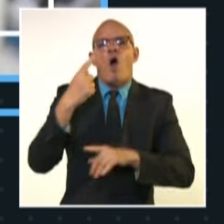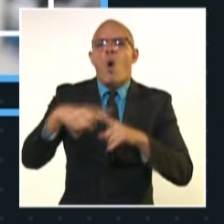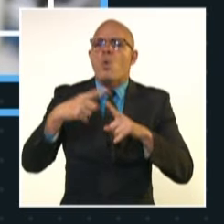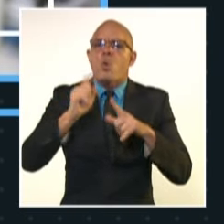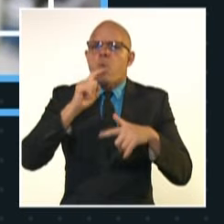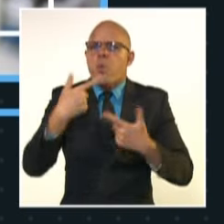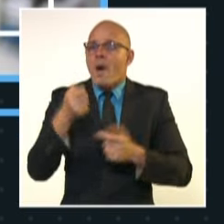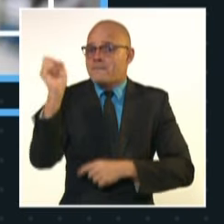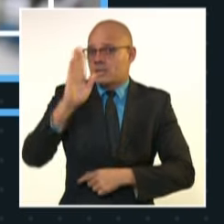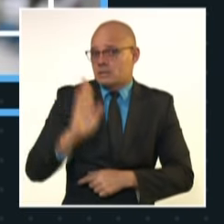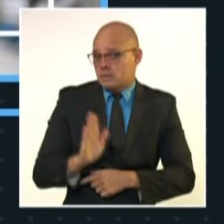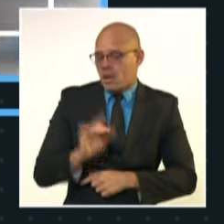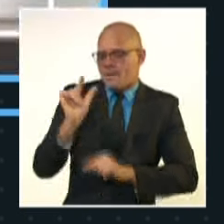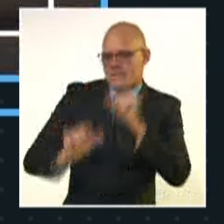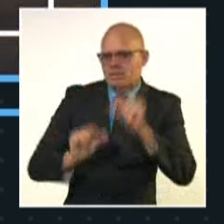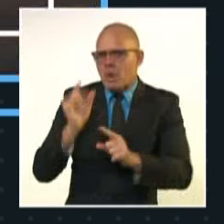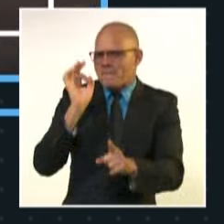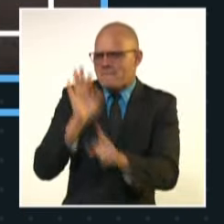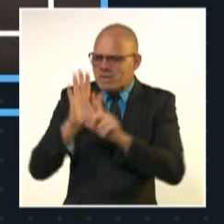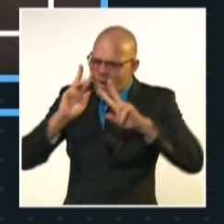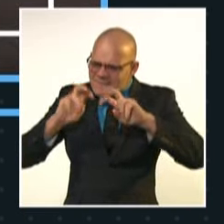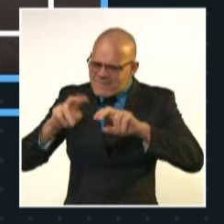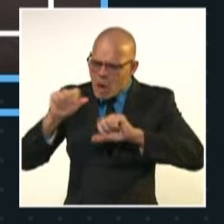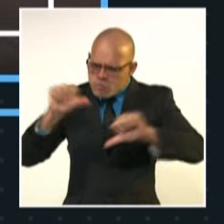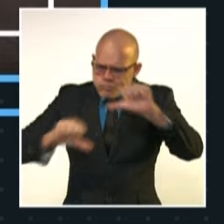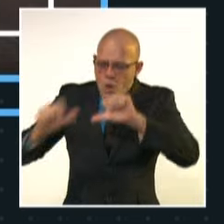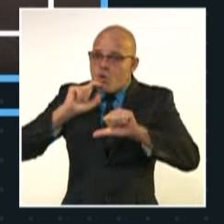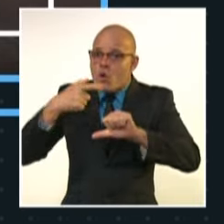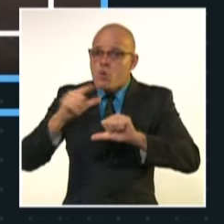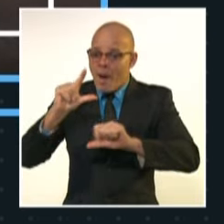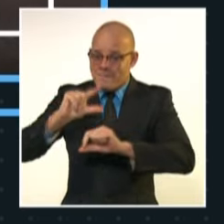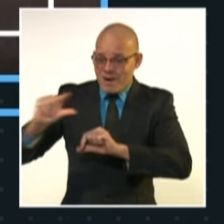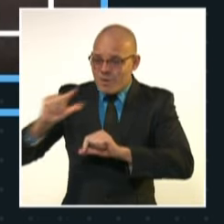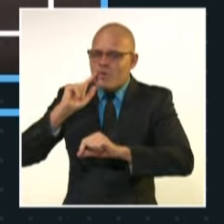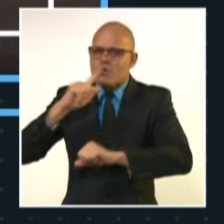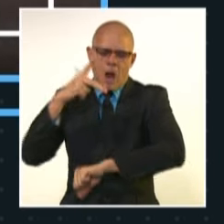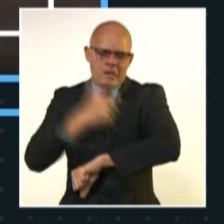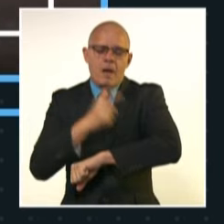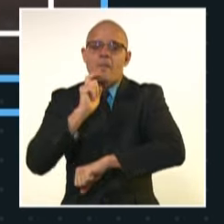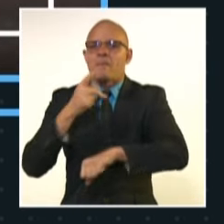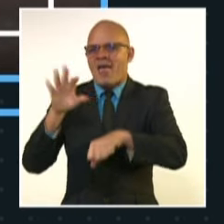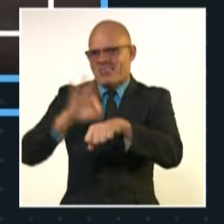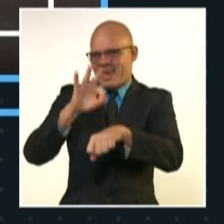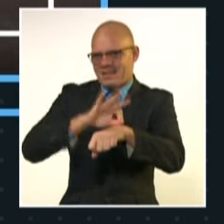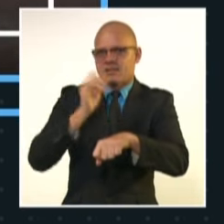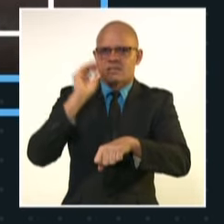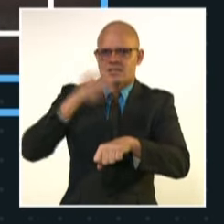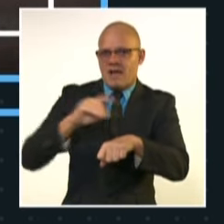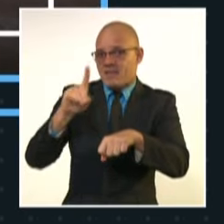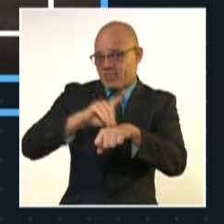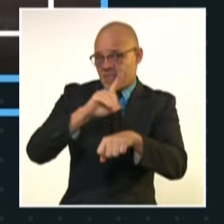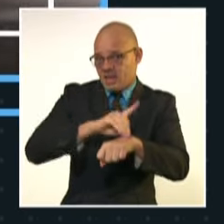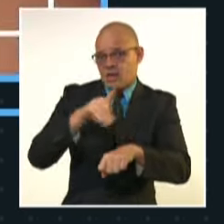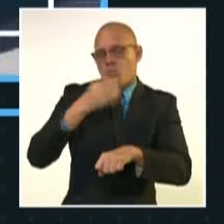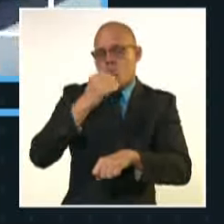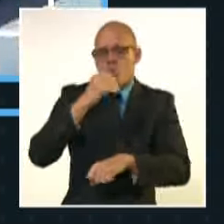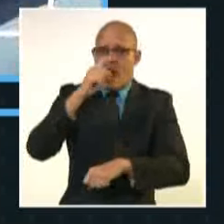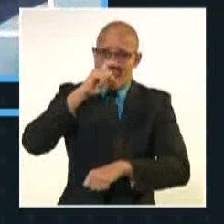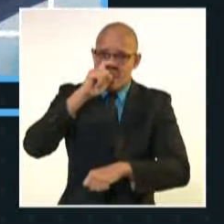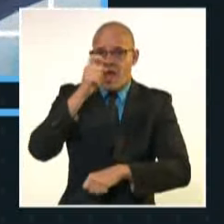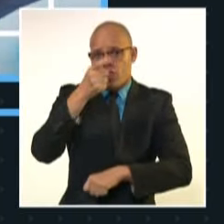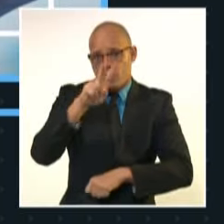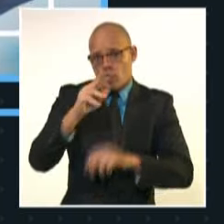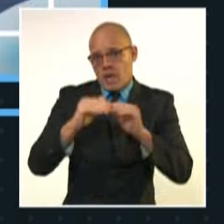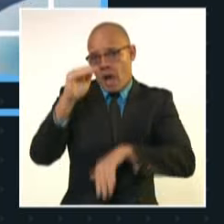de Brasil aprobaran la primera vacuna de dosis única contra el dengue para personas de 12 a 59 años. Tras un